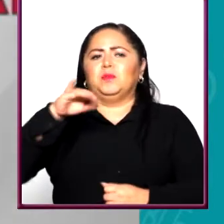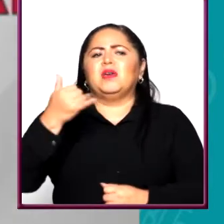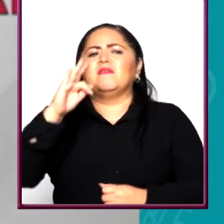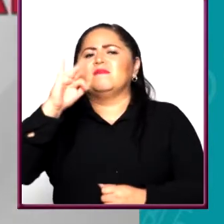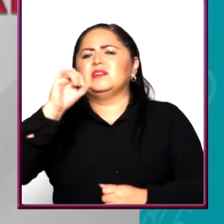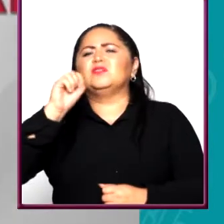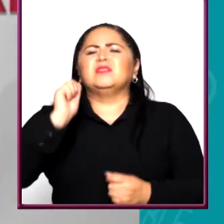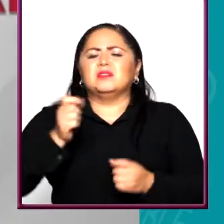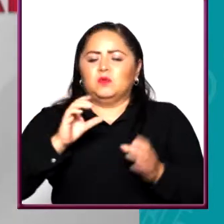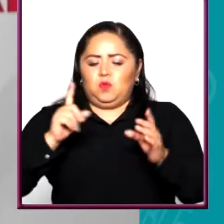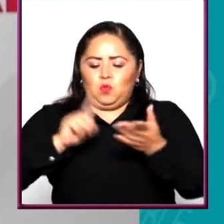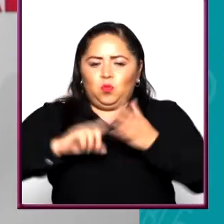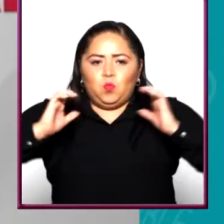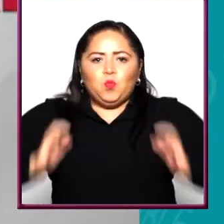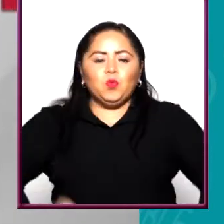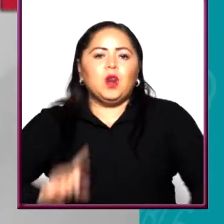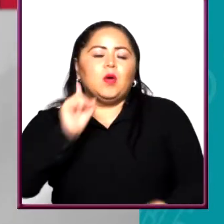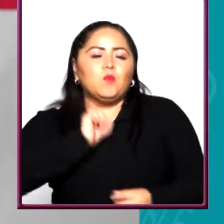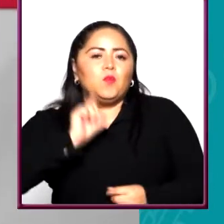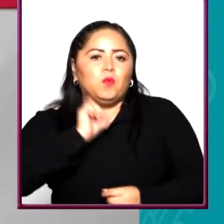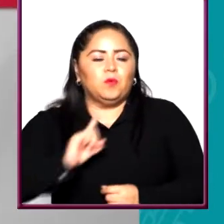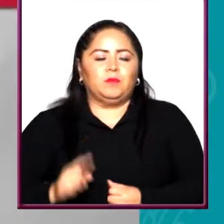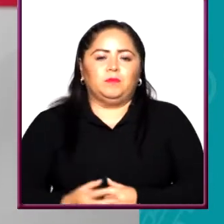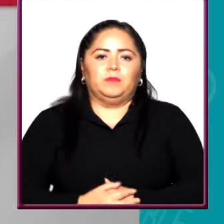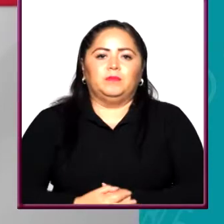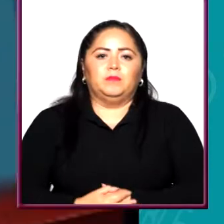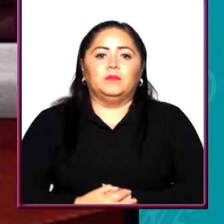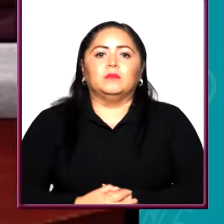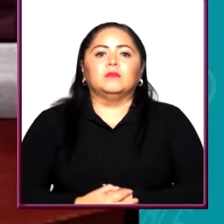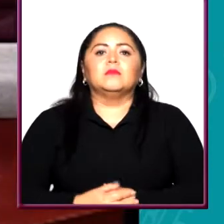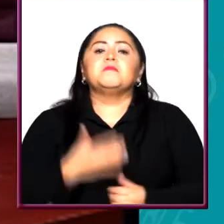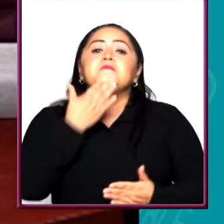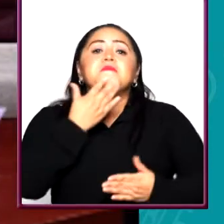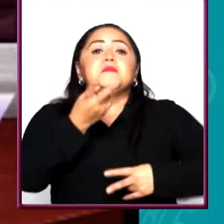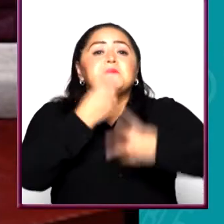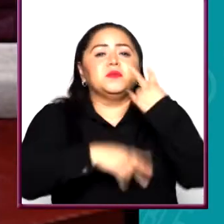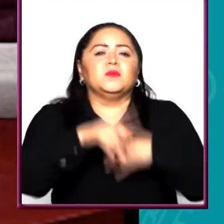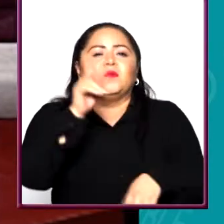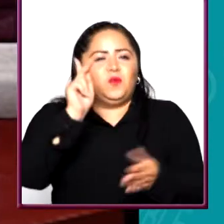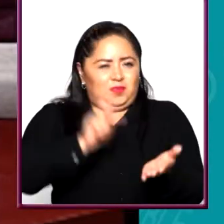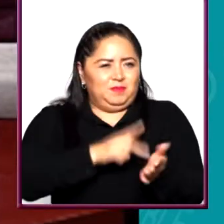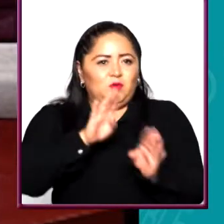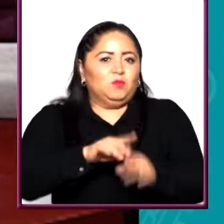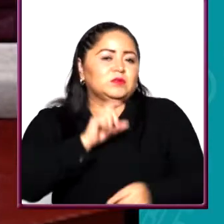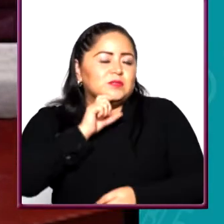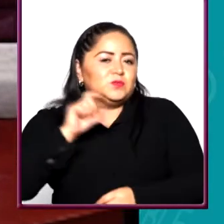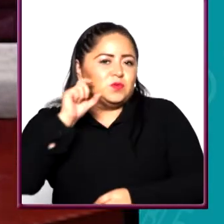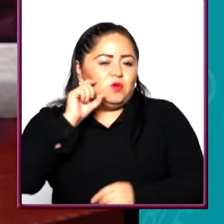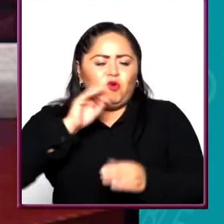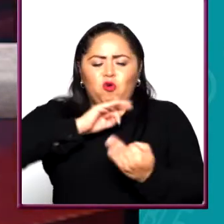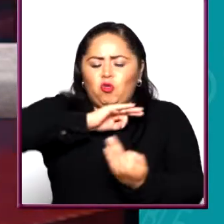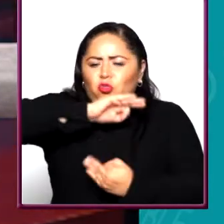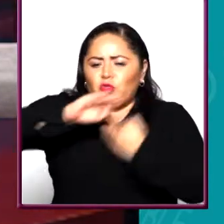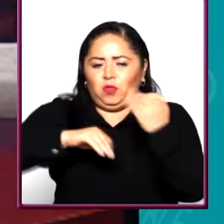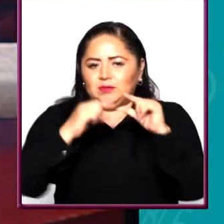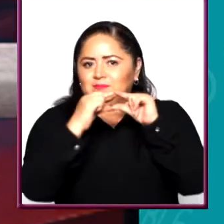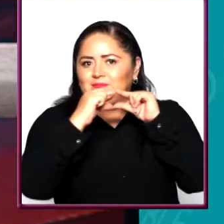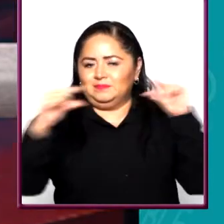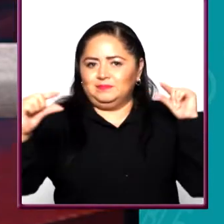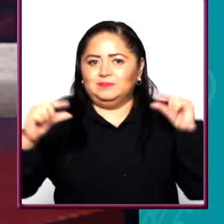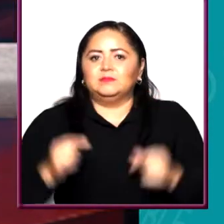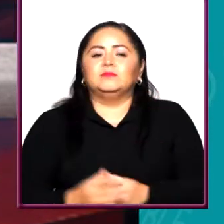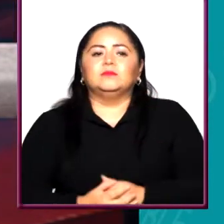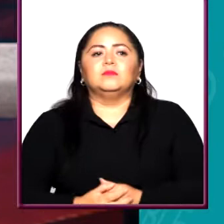Anatomía y fisiología del aparato sexual femenino. Les doy la bienvenida una vez más a Sexualidad con todas